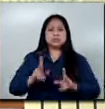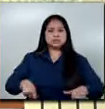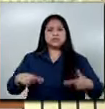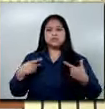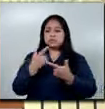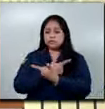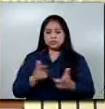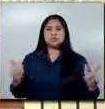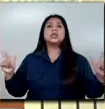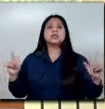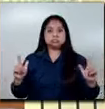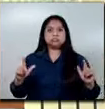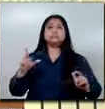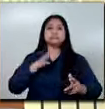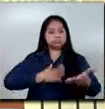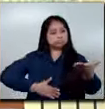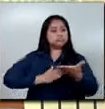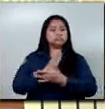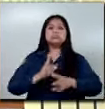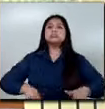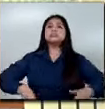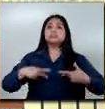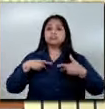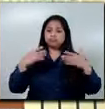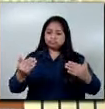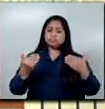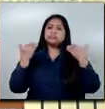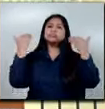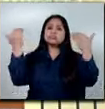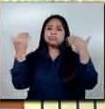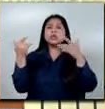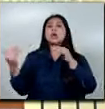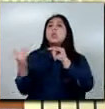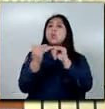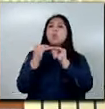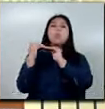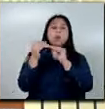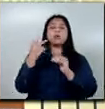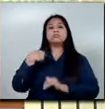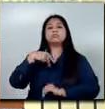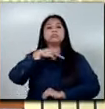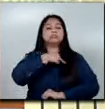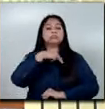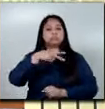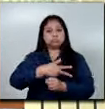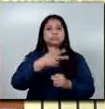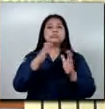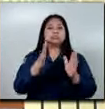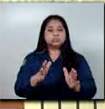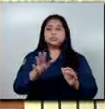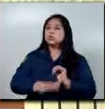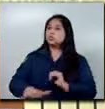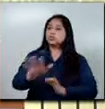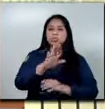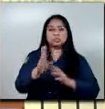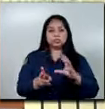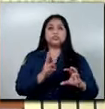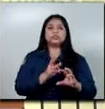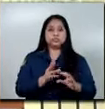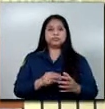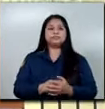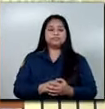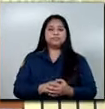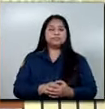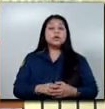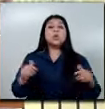libertad, que tiene el derecho de vivir soberanamente, al igual que nosotros los guatemaltecos y el resto del mundo.